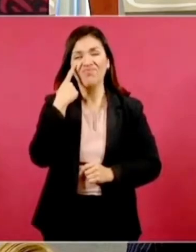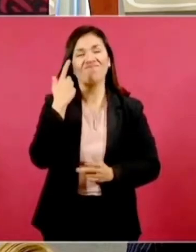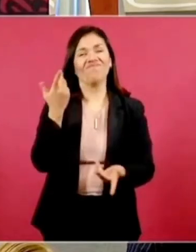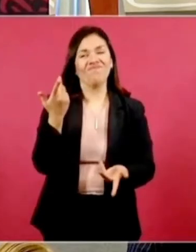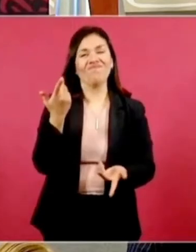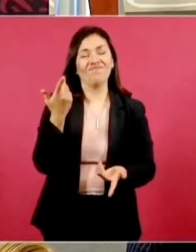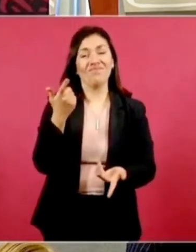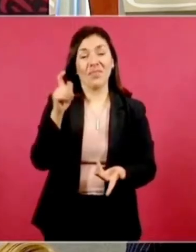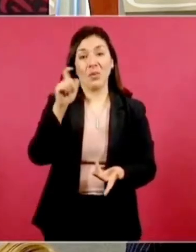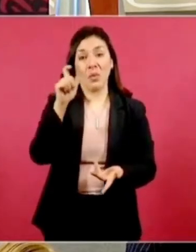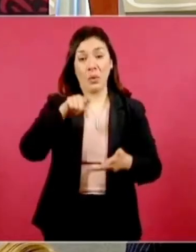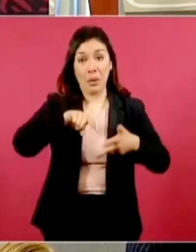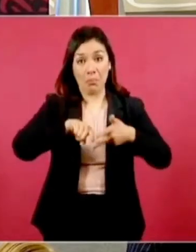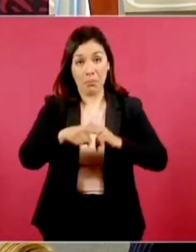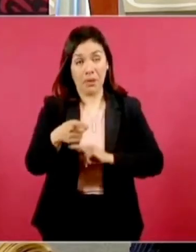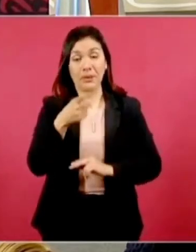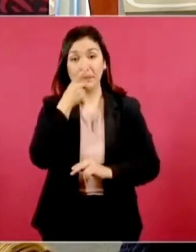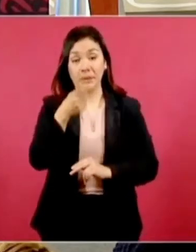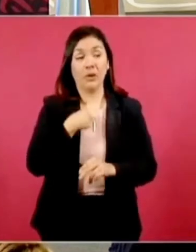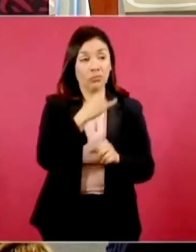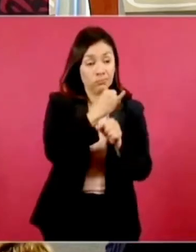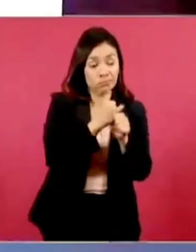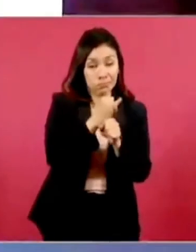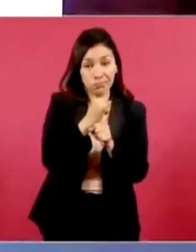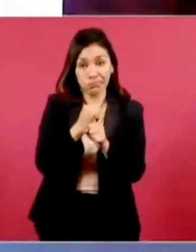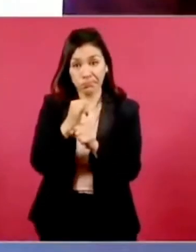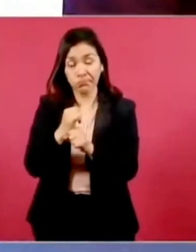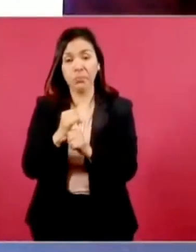Al principio de nuestra investigación nos dimos cuenta